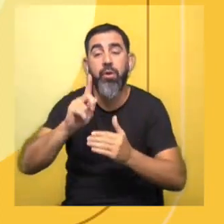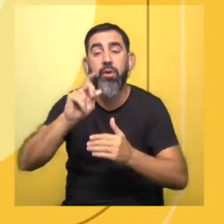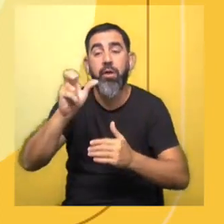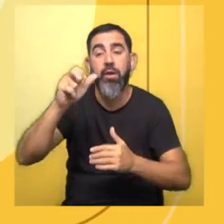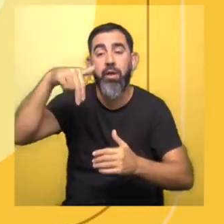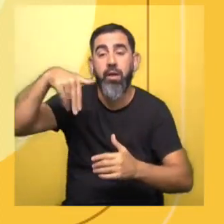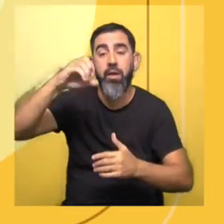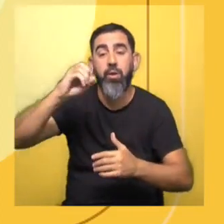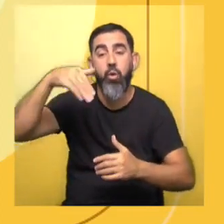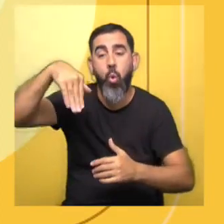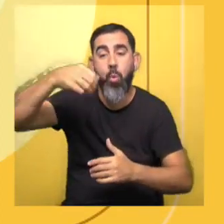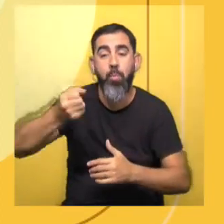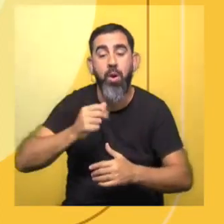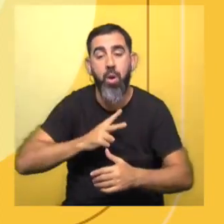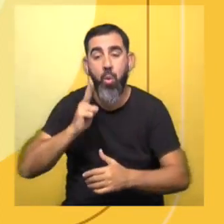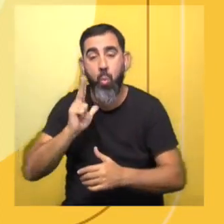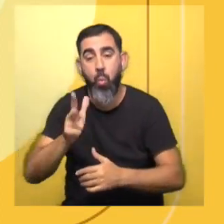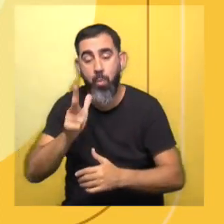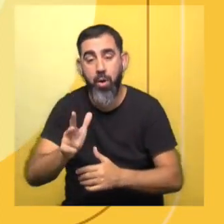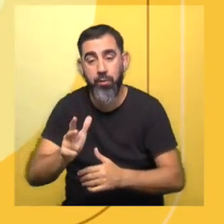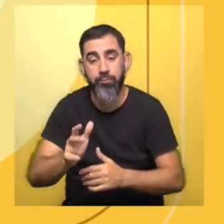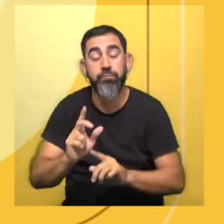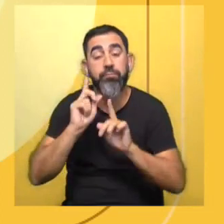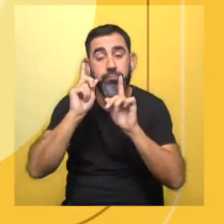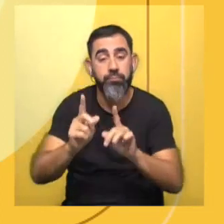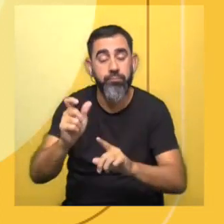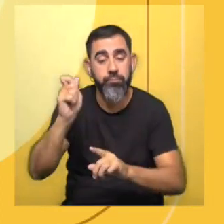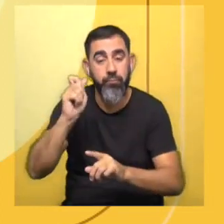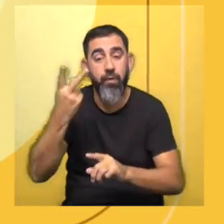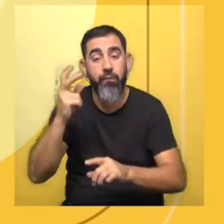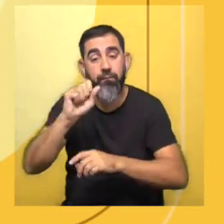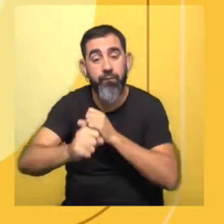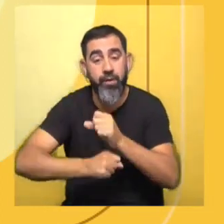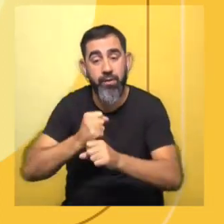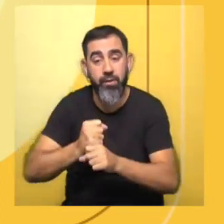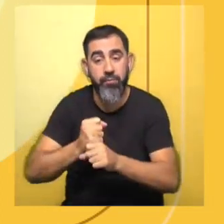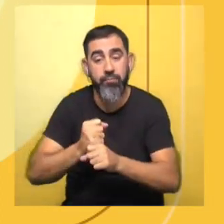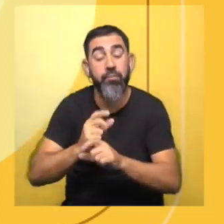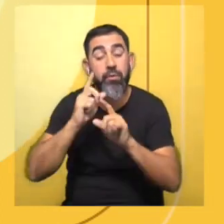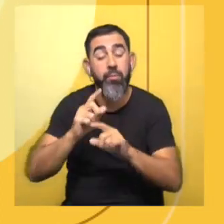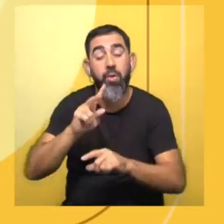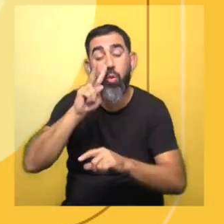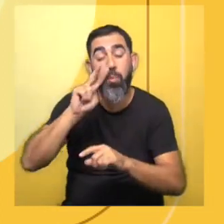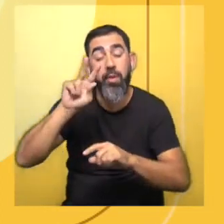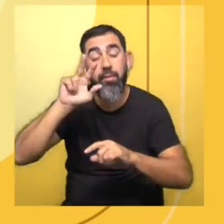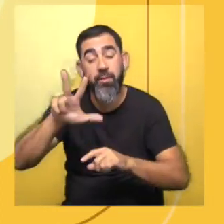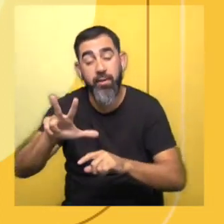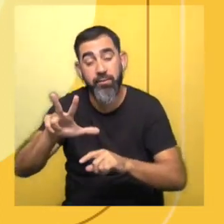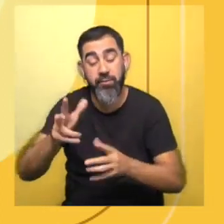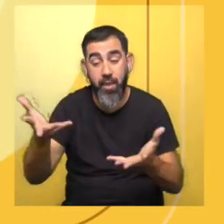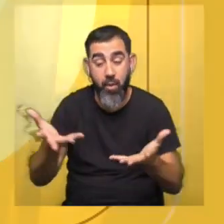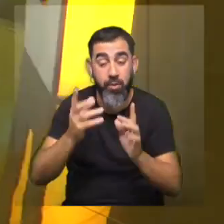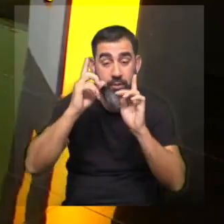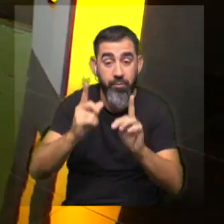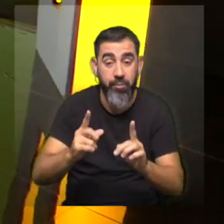que también fue un hito científico. Bueno, de eso también se cumplen 20 años. Y en aquel momento, en 2003, y obviamente ahora también,